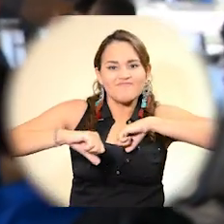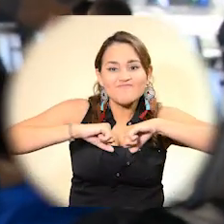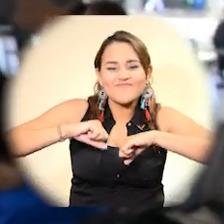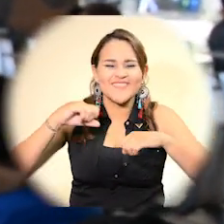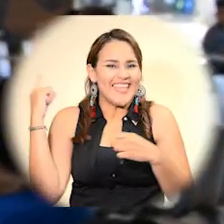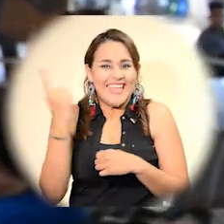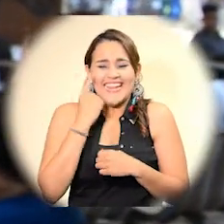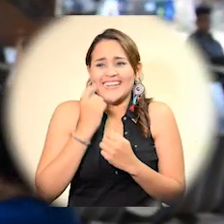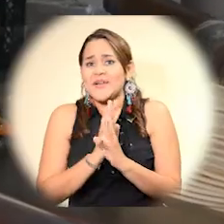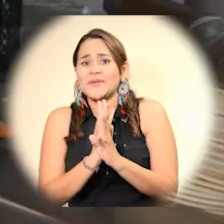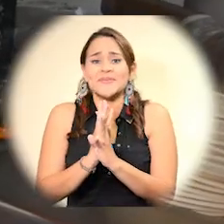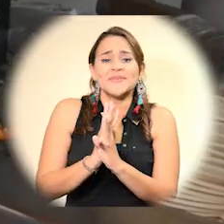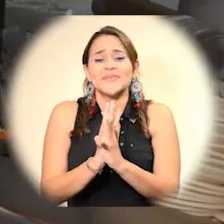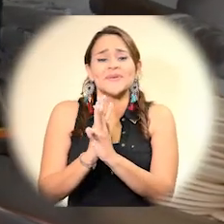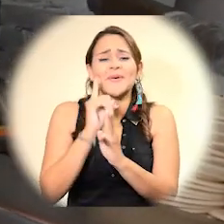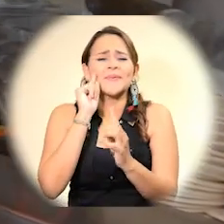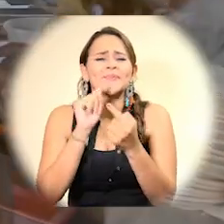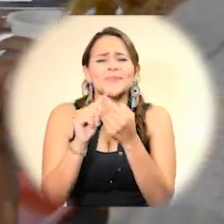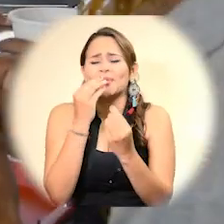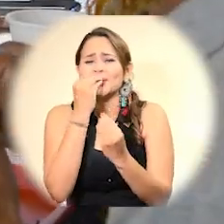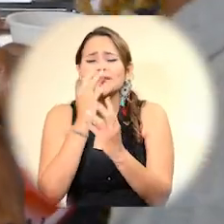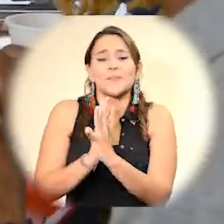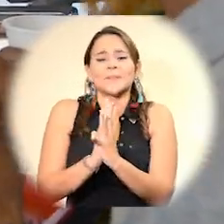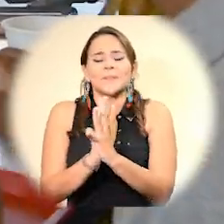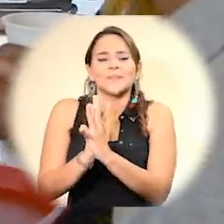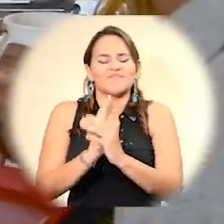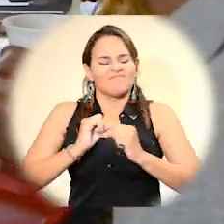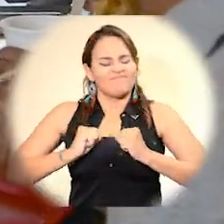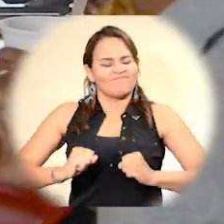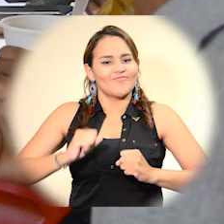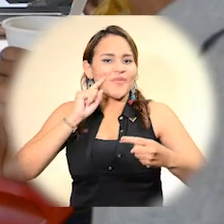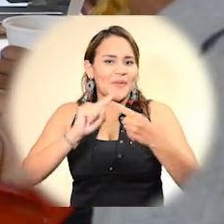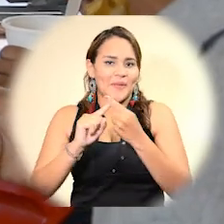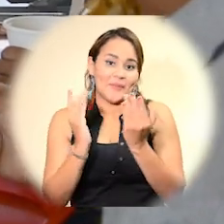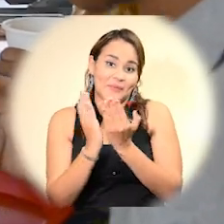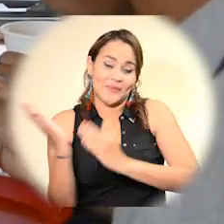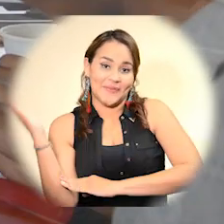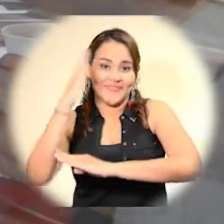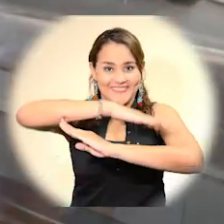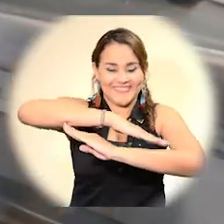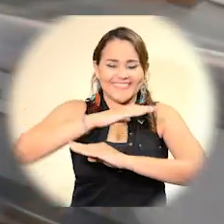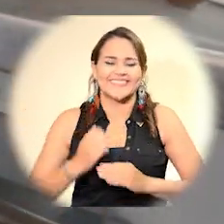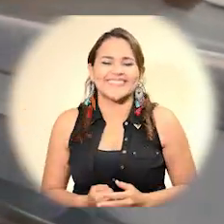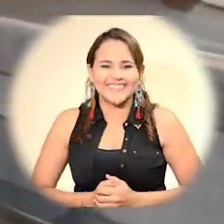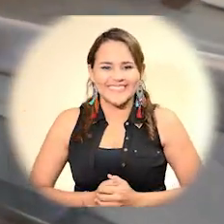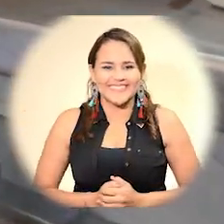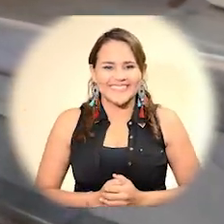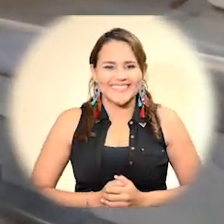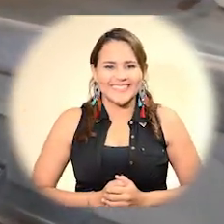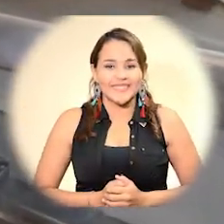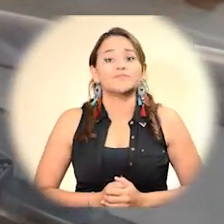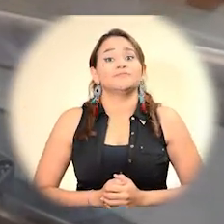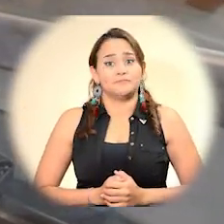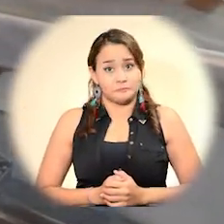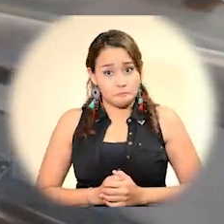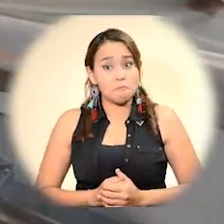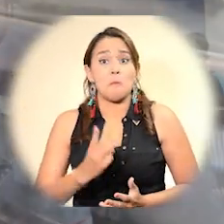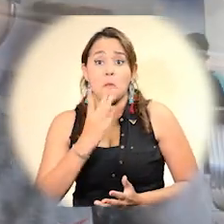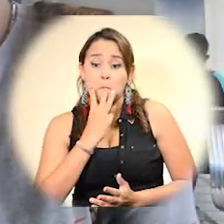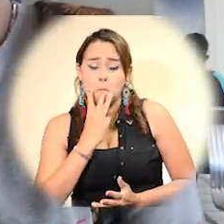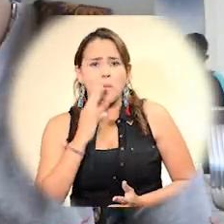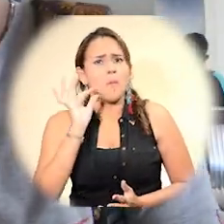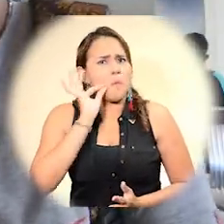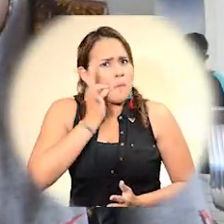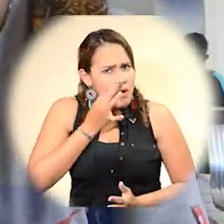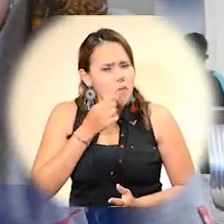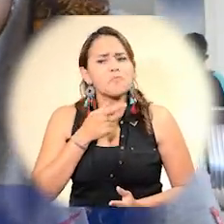rodeado de otros compañeros de estudios que esperan ansiosos el alimento con el que podrán mantenerse en pie durante el resto de su jornada académica. El almuerzo